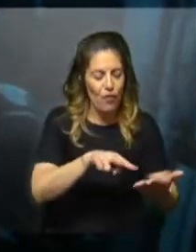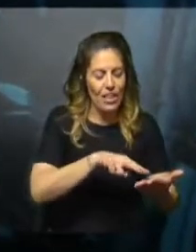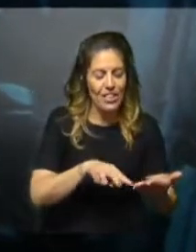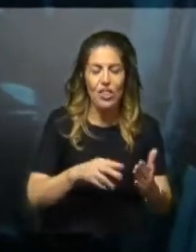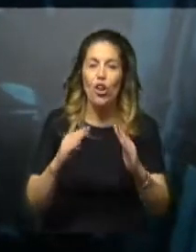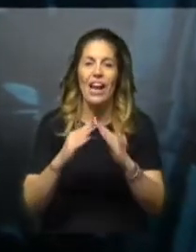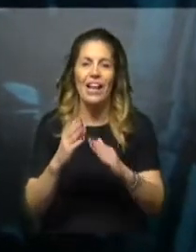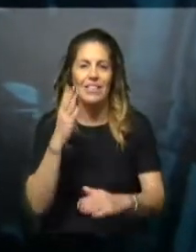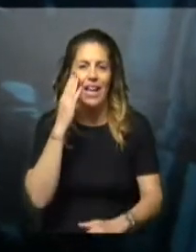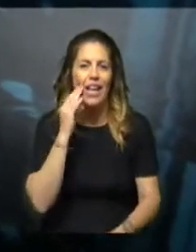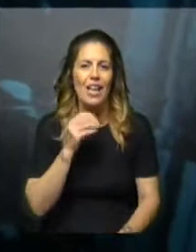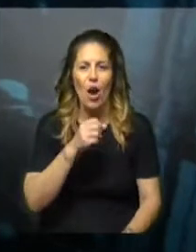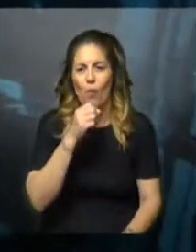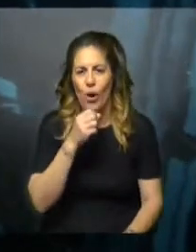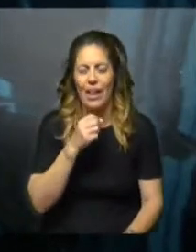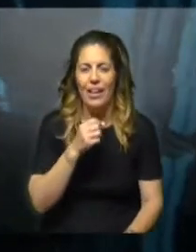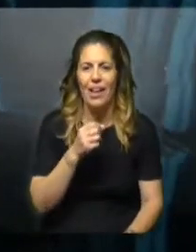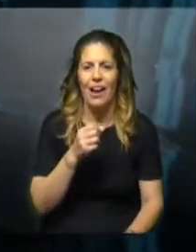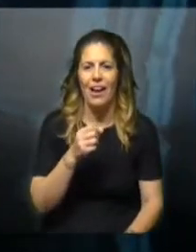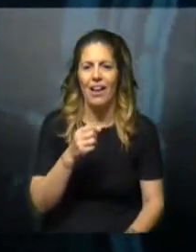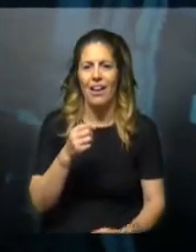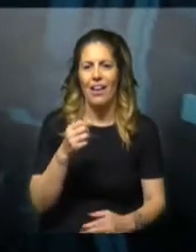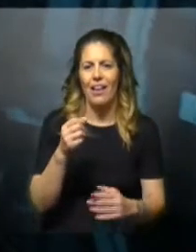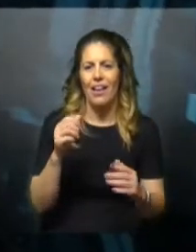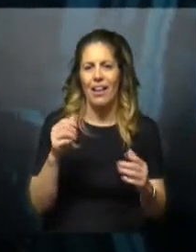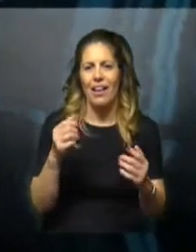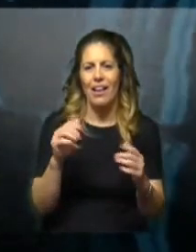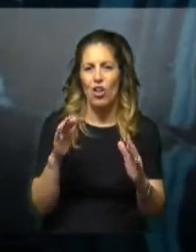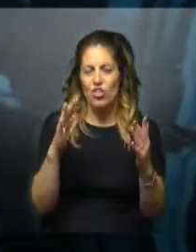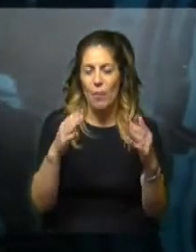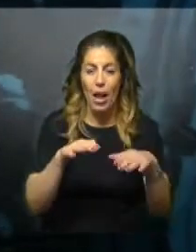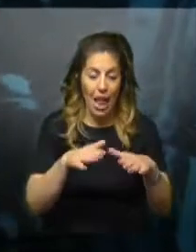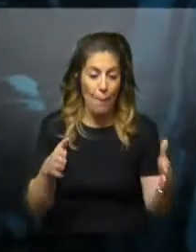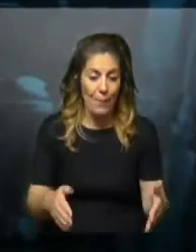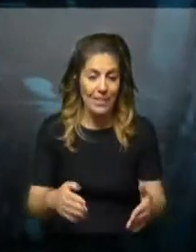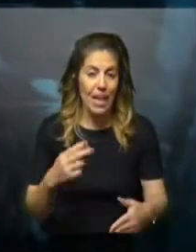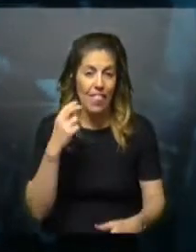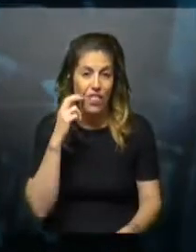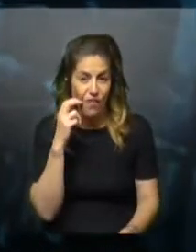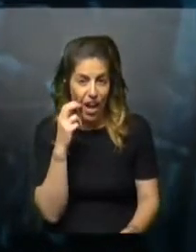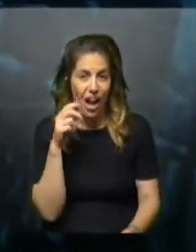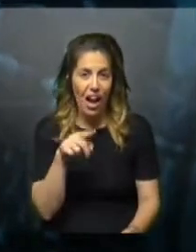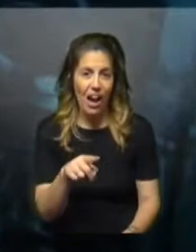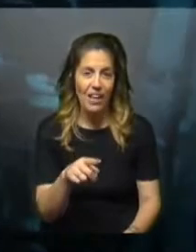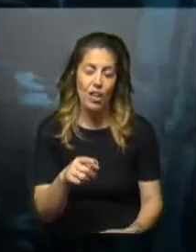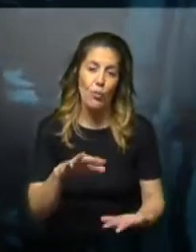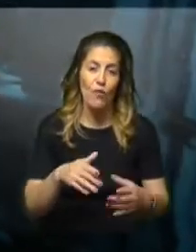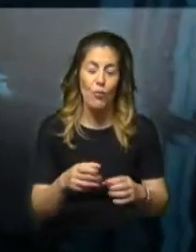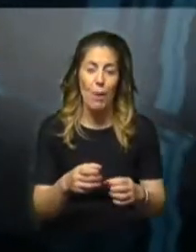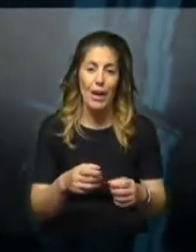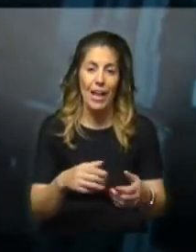la abuela la Parra la mesa de hogar que se convierte un poco en parche de fútbol